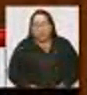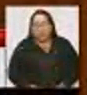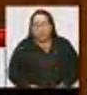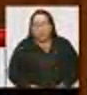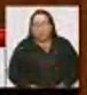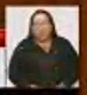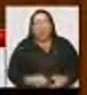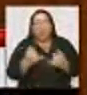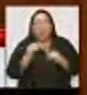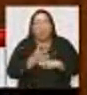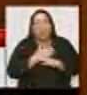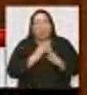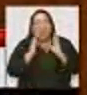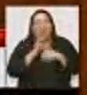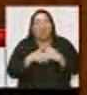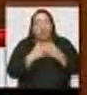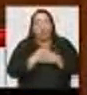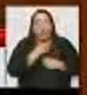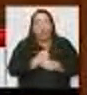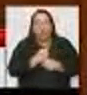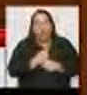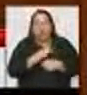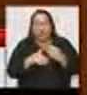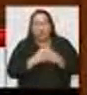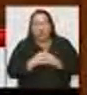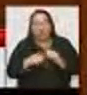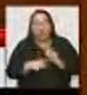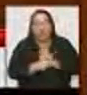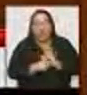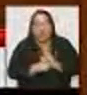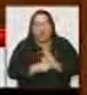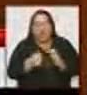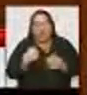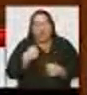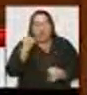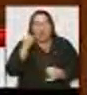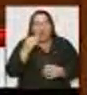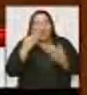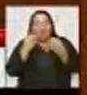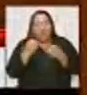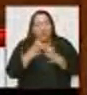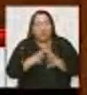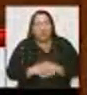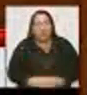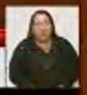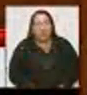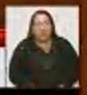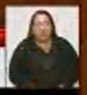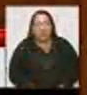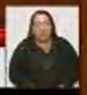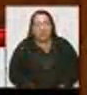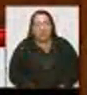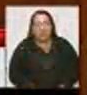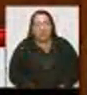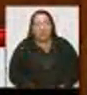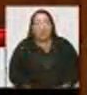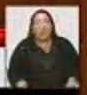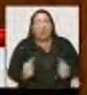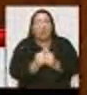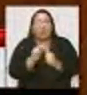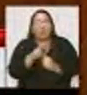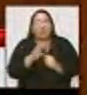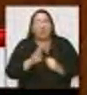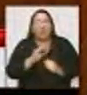informe ha sido elaborado en atención a los ejes planteados en la referida ley y tiene como fuente de información la remitida por las